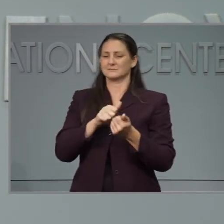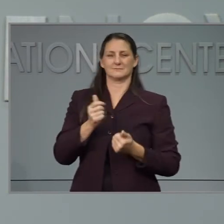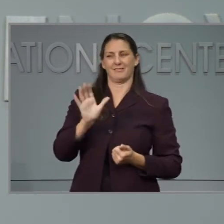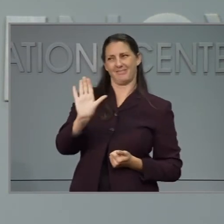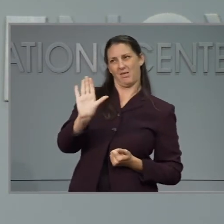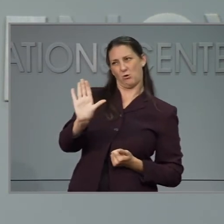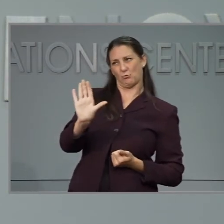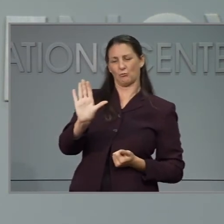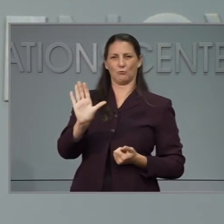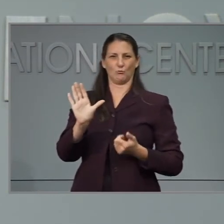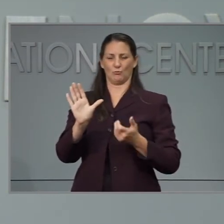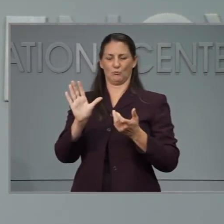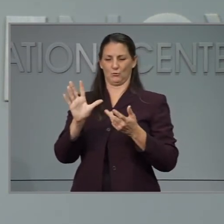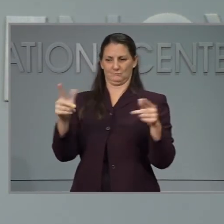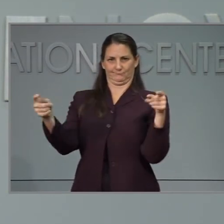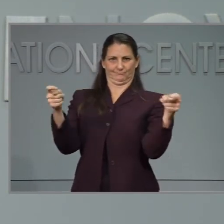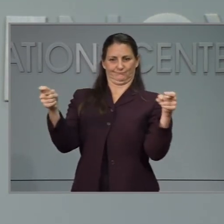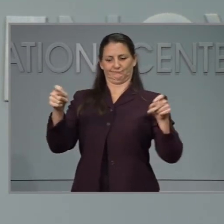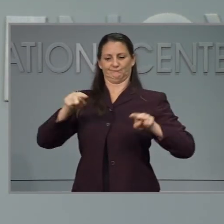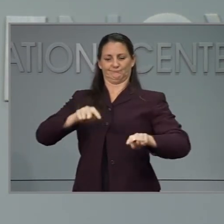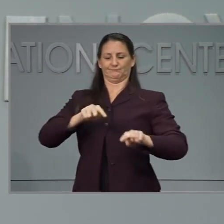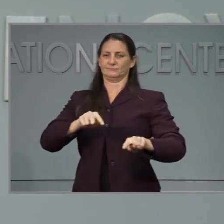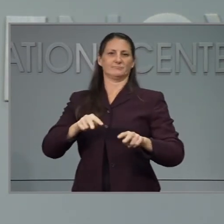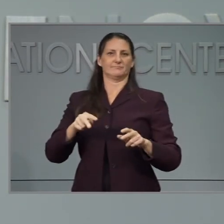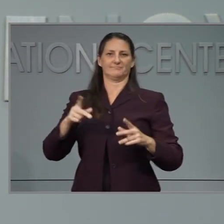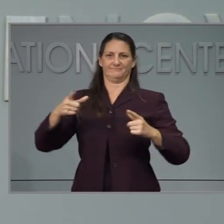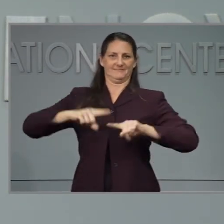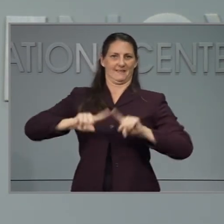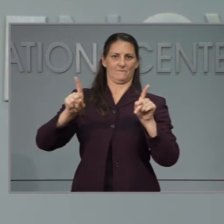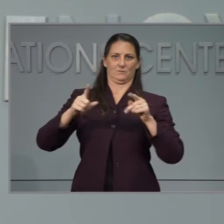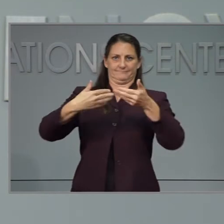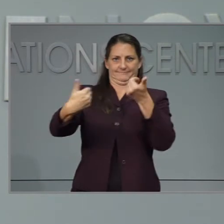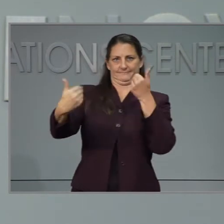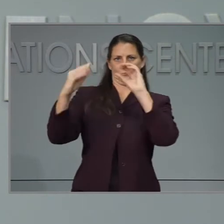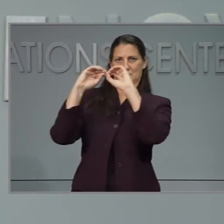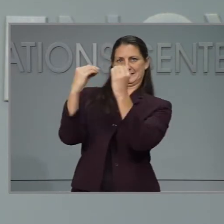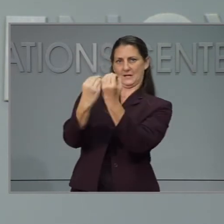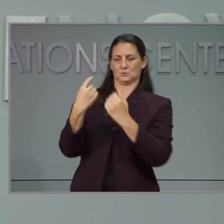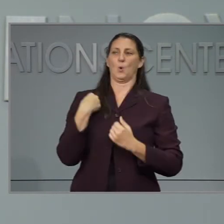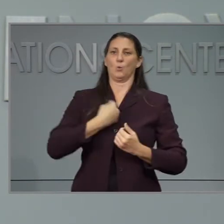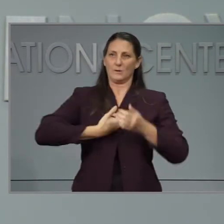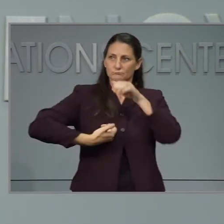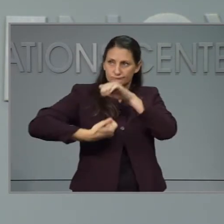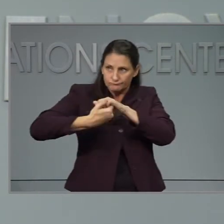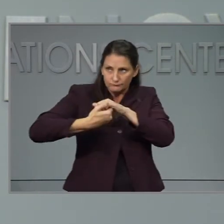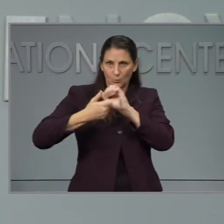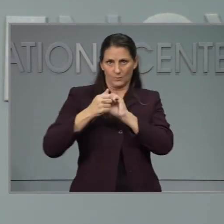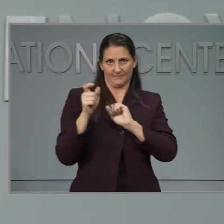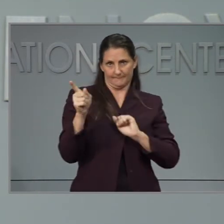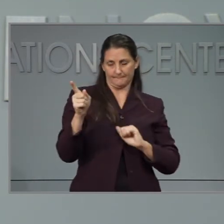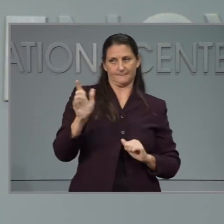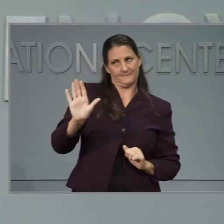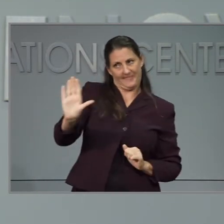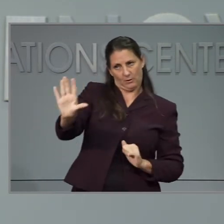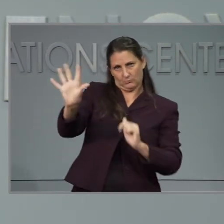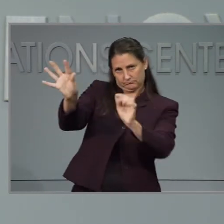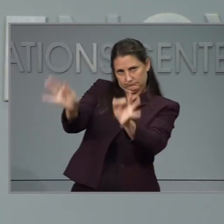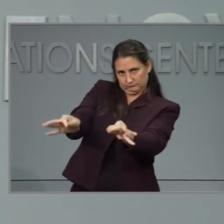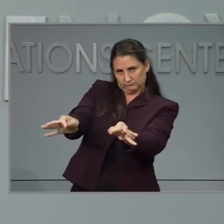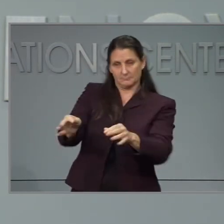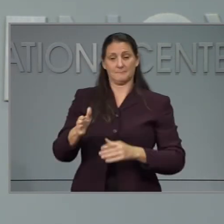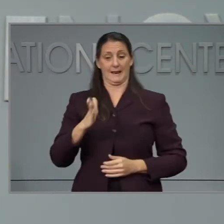son controlados por otro departamento y otras guías. Sin embargo, nuestras guías